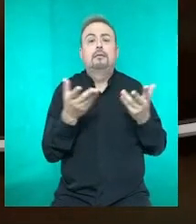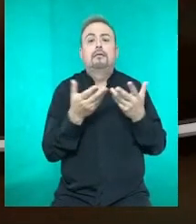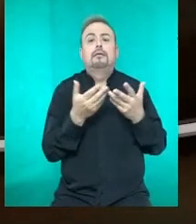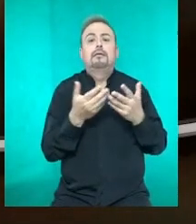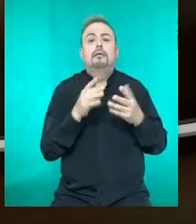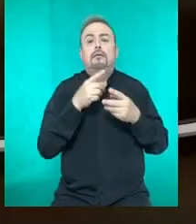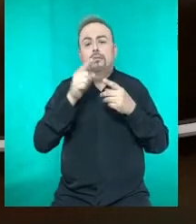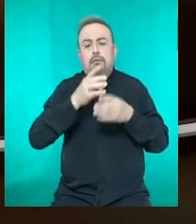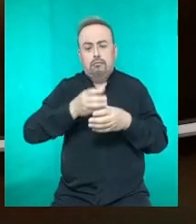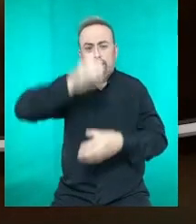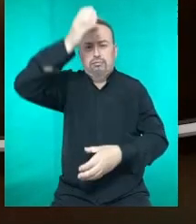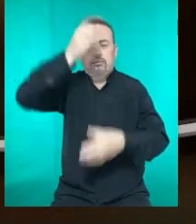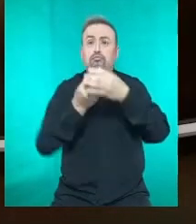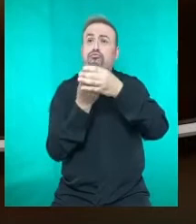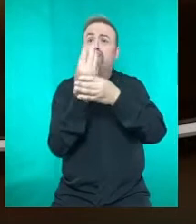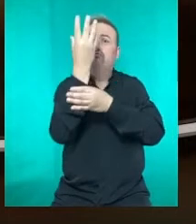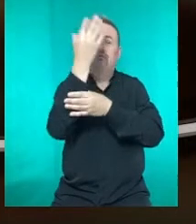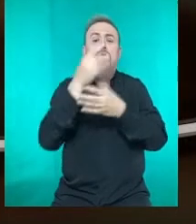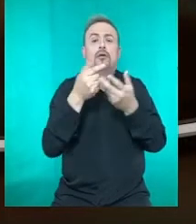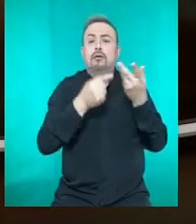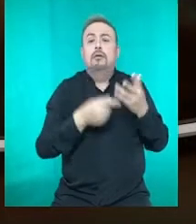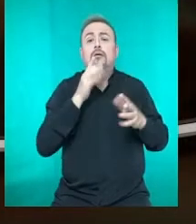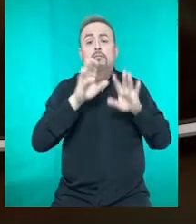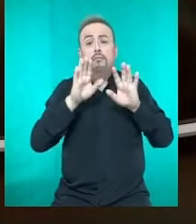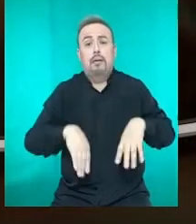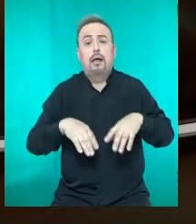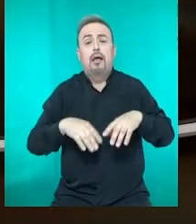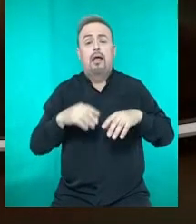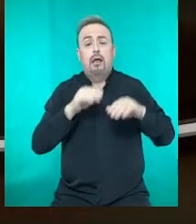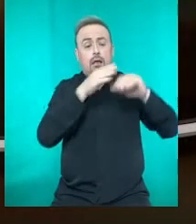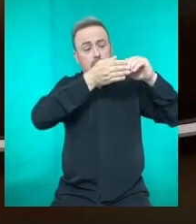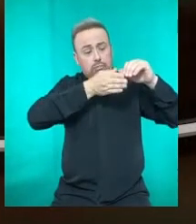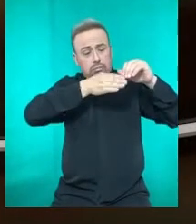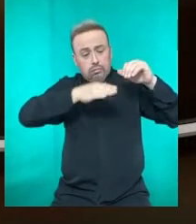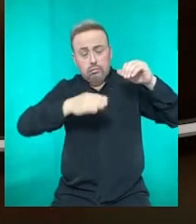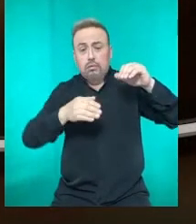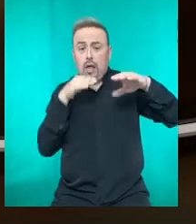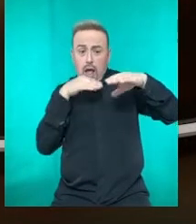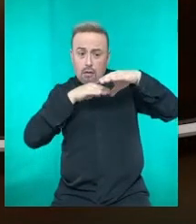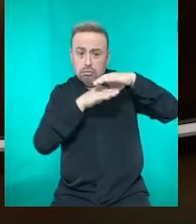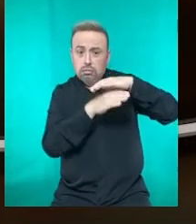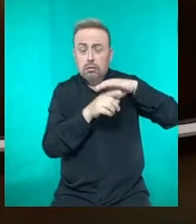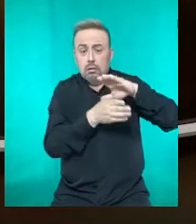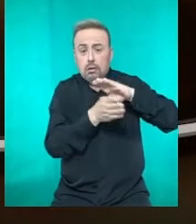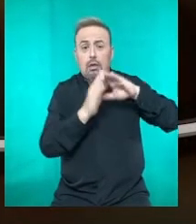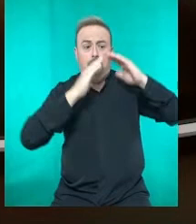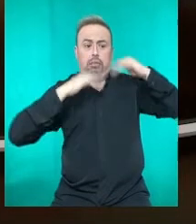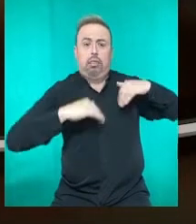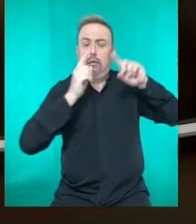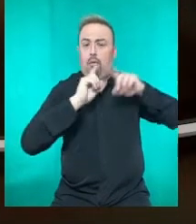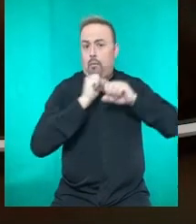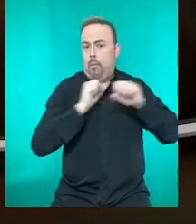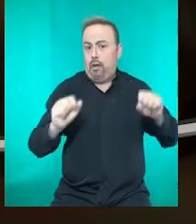y chimeneas, y además el fortalecimiento de las propias galerías o de los propios túneles. porque esto no puede sucumbir para aplastar ni